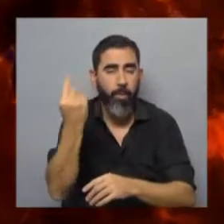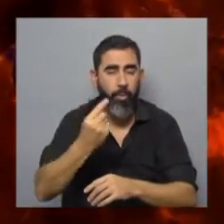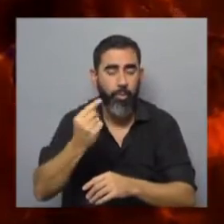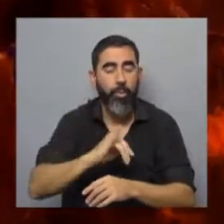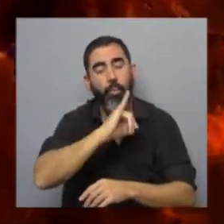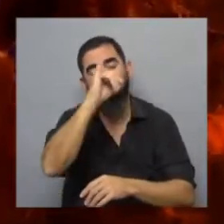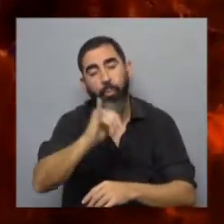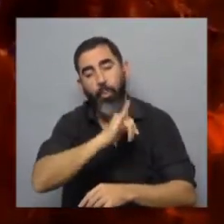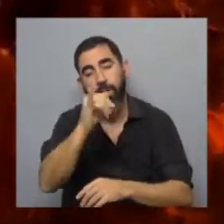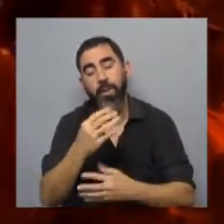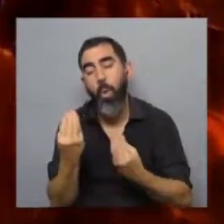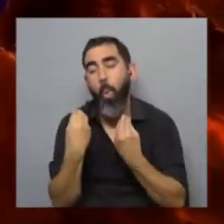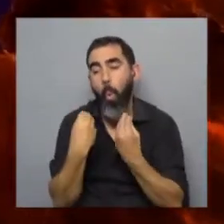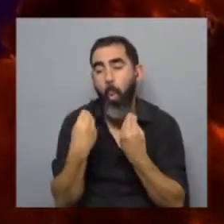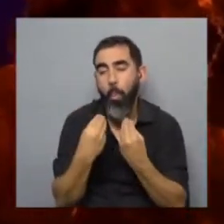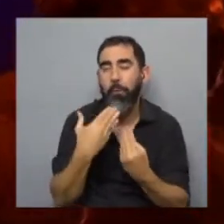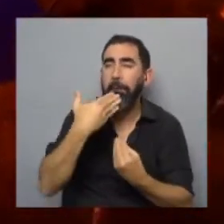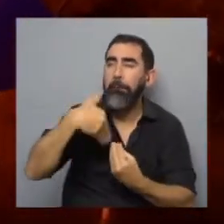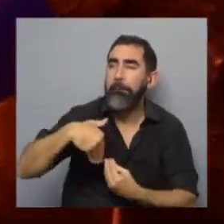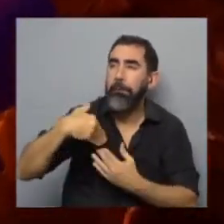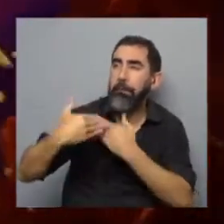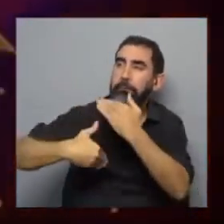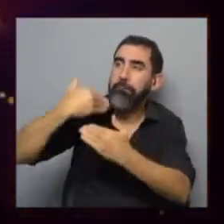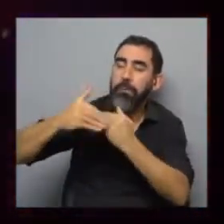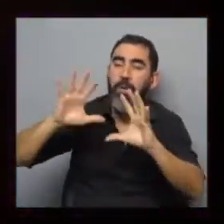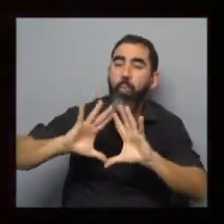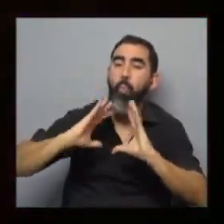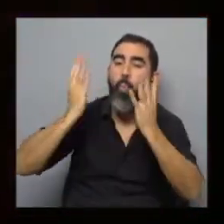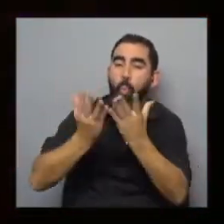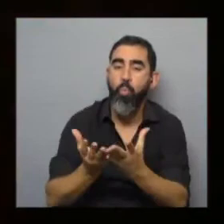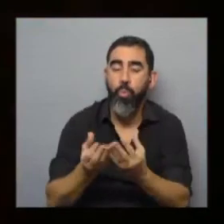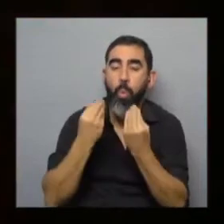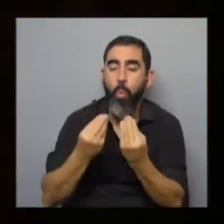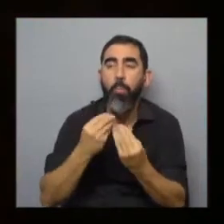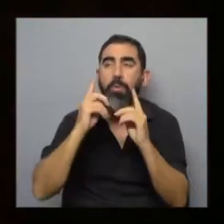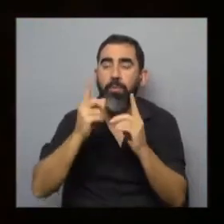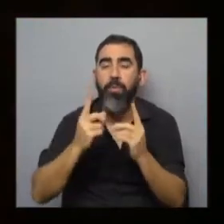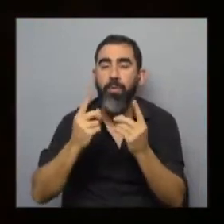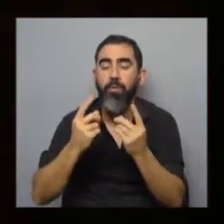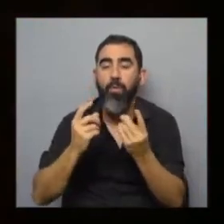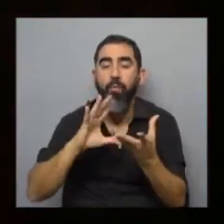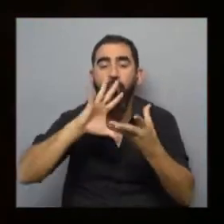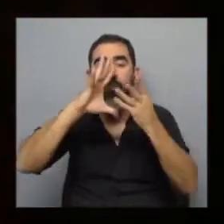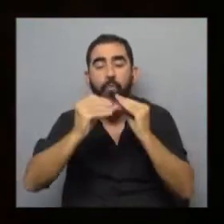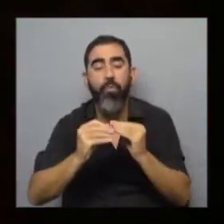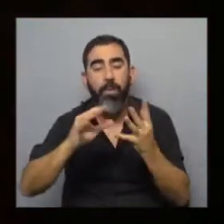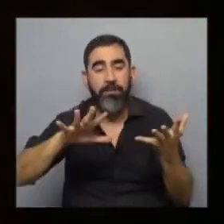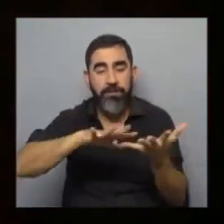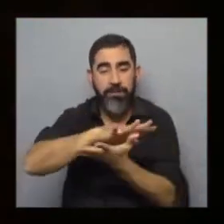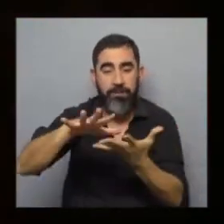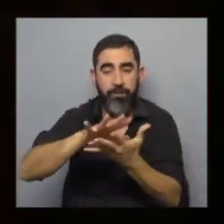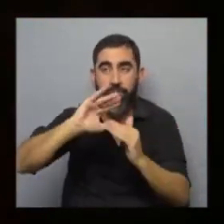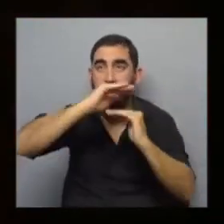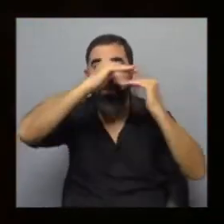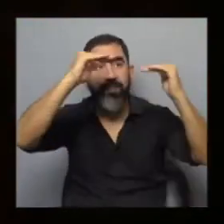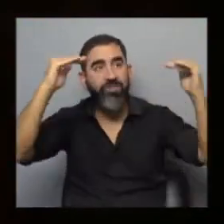sobre cómo ellos entendían el desarrollo del universo y cómo también entendían lo que sucede en el firmamento,